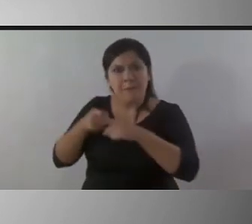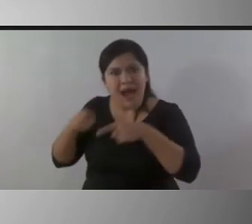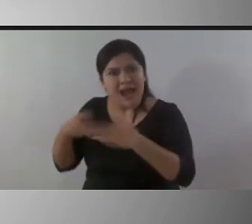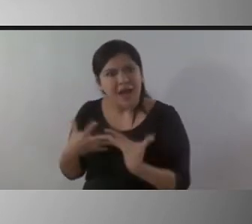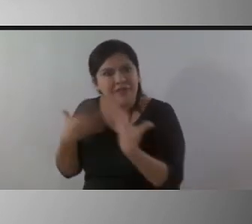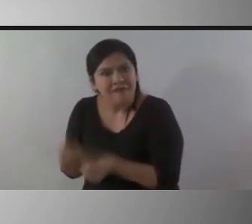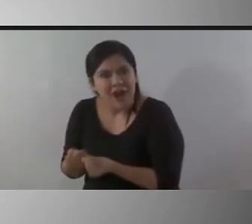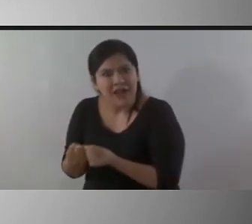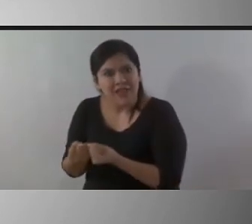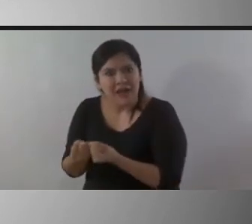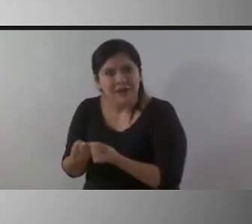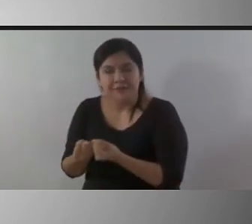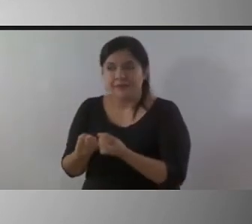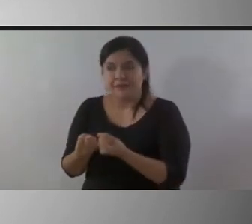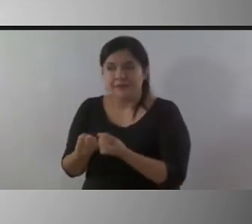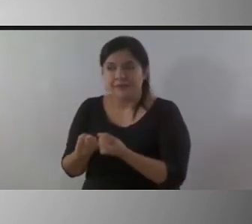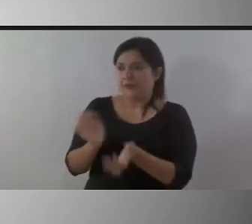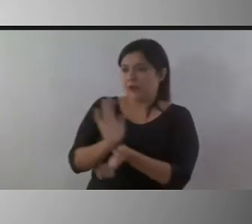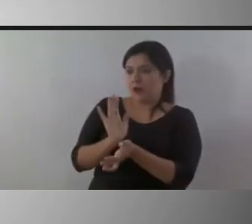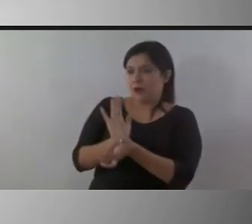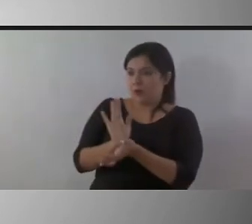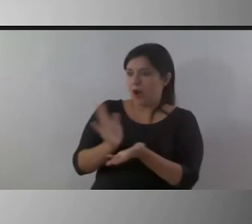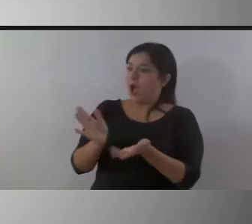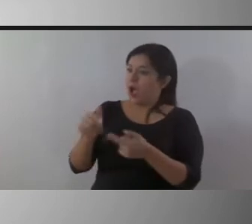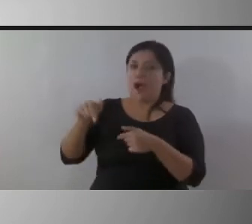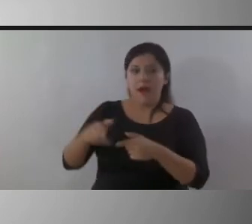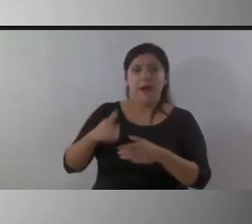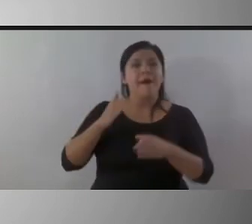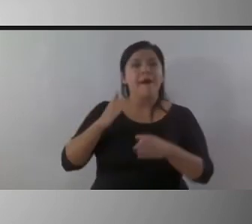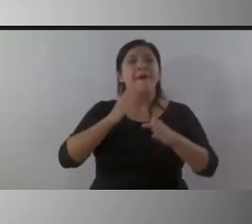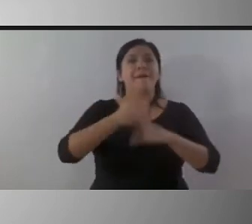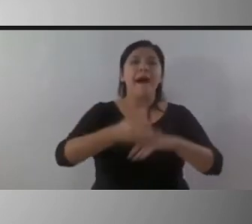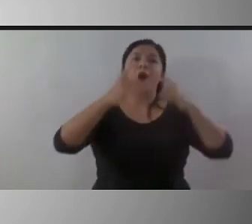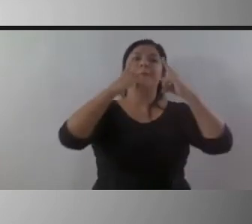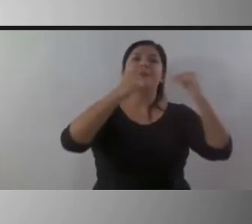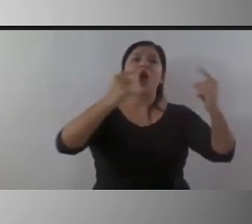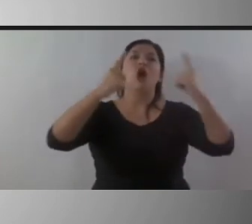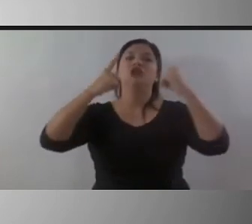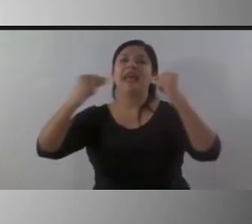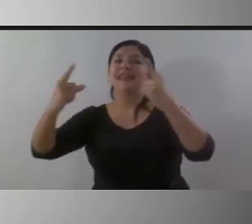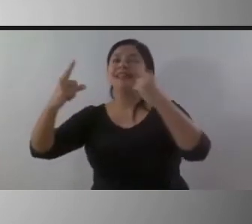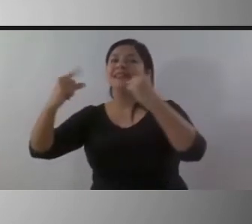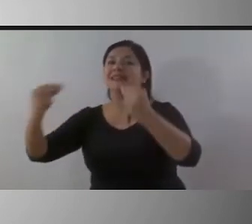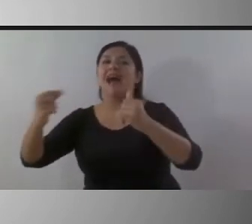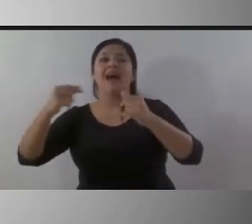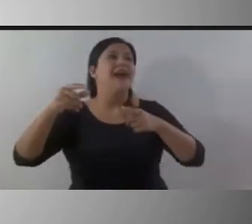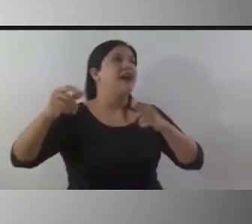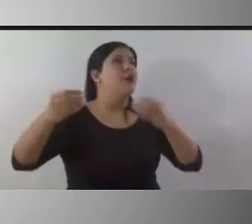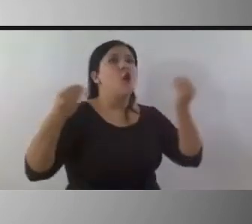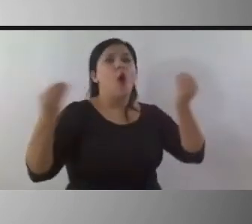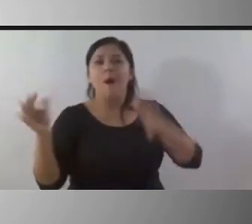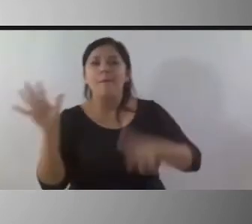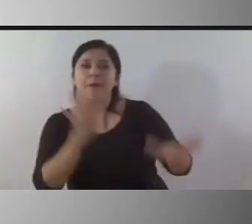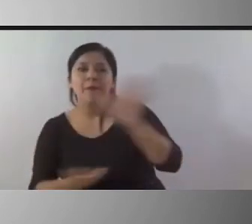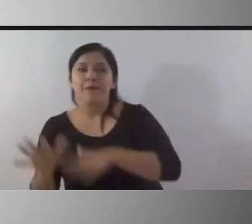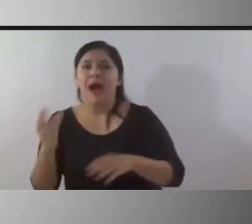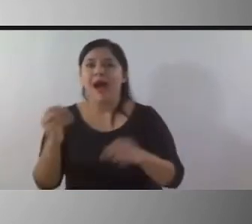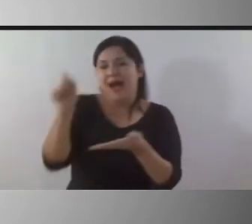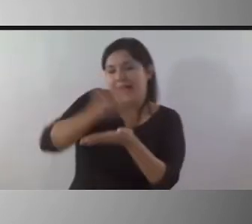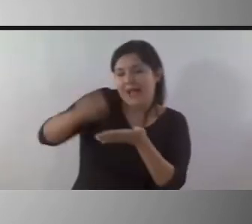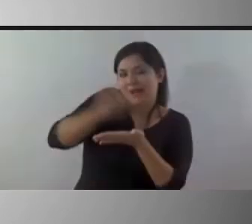de vamos a ir ahora y hacemos una protesta, ¿a quién tengo que llamar? Voy a escribir una